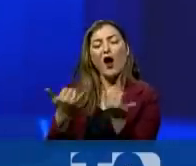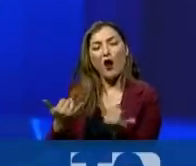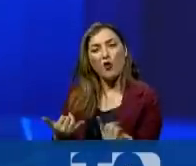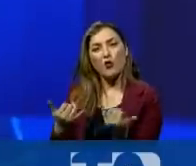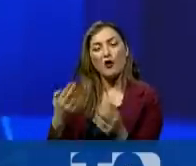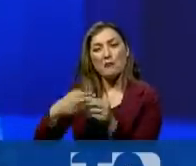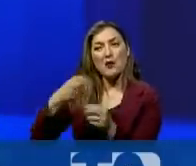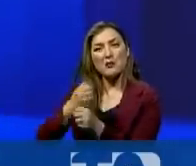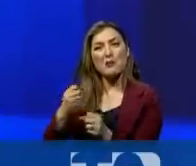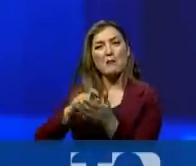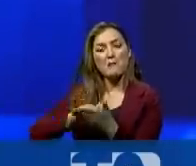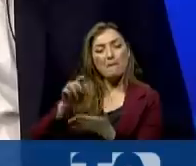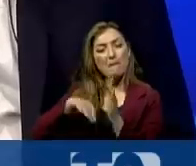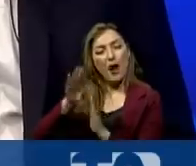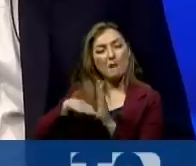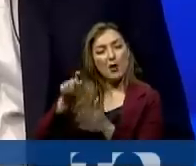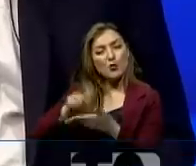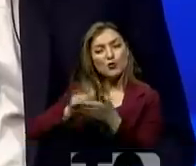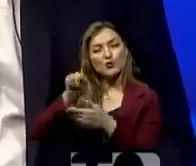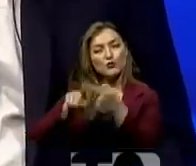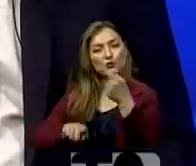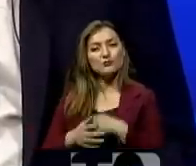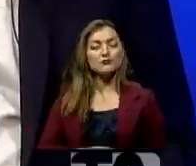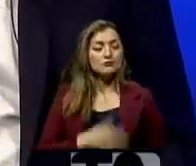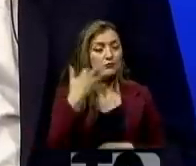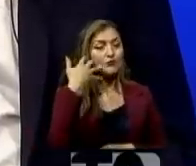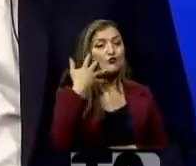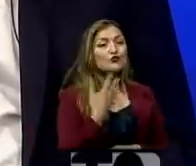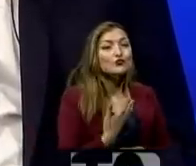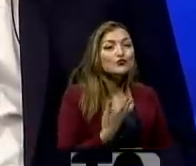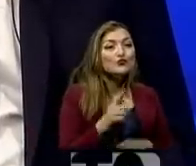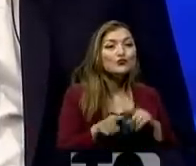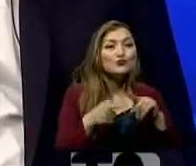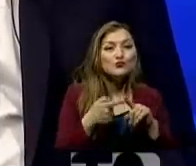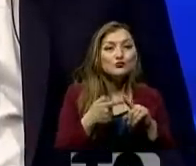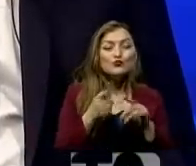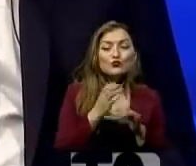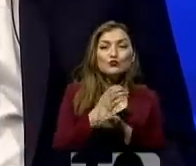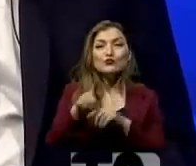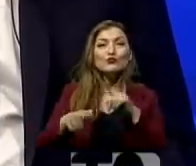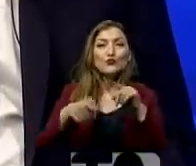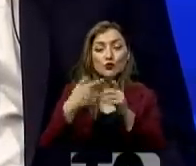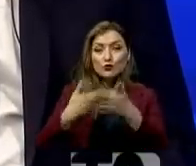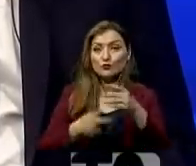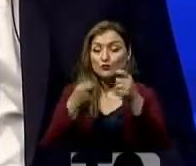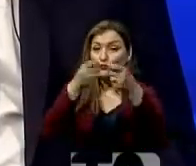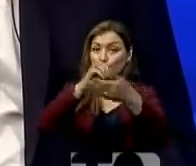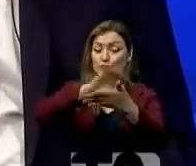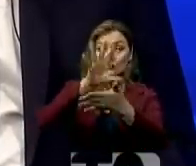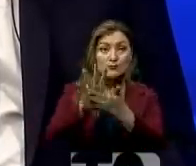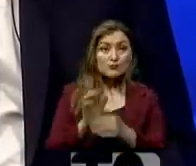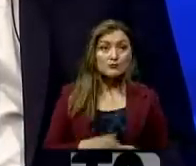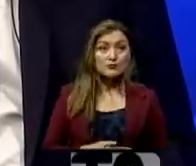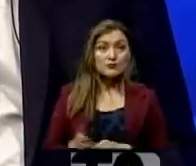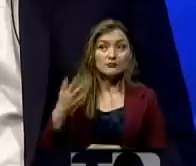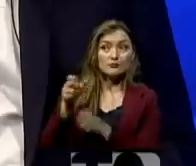empleos que requiere el ecuador pero no hay una fecha entonces quizás ya proyectada por el gobierno para que ese documento llegue a la asamblea porque se viene socializando desde el